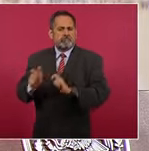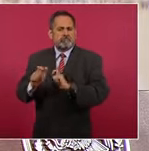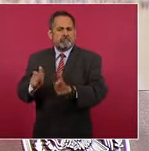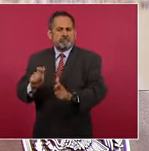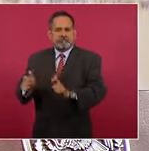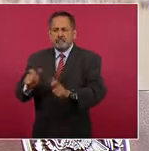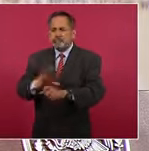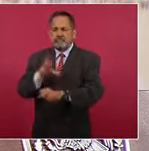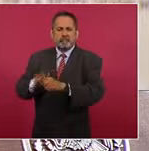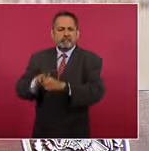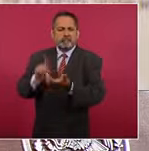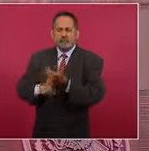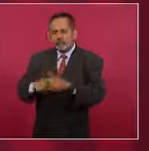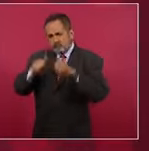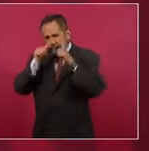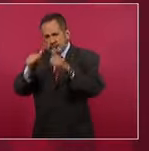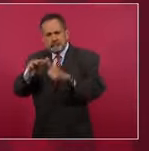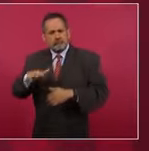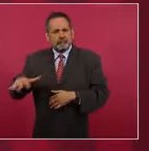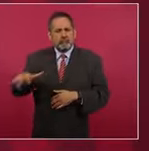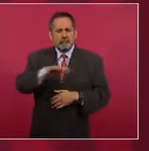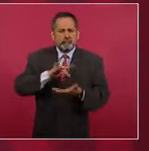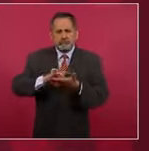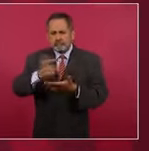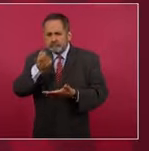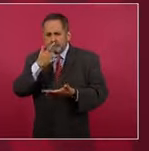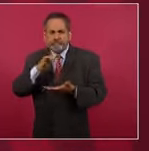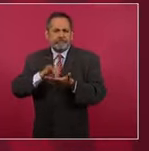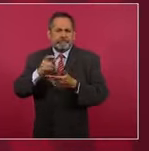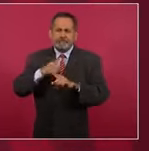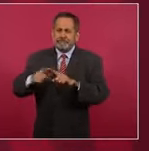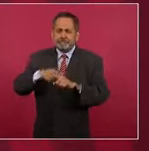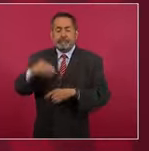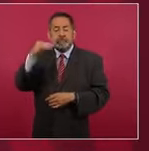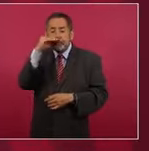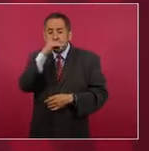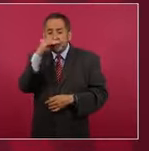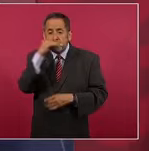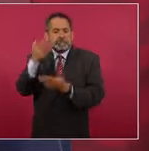para garantizar atención médica y medicamentos gratuitos a toda la población,